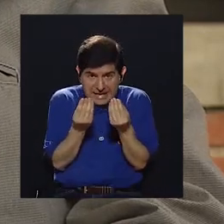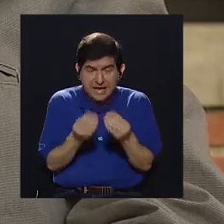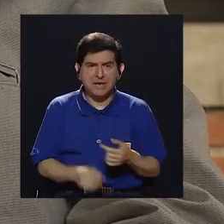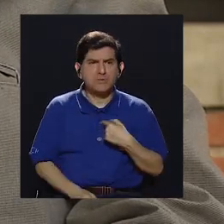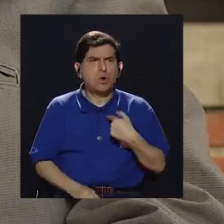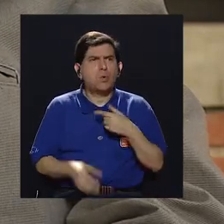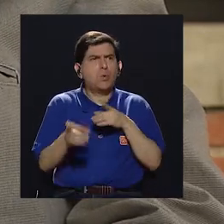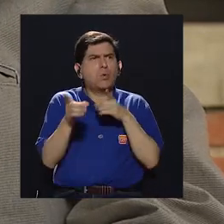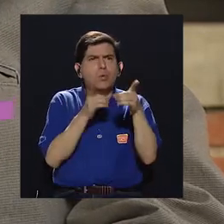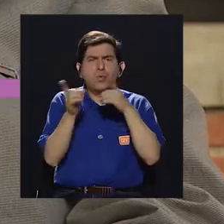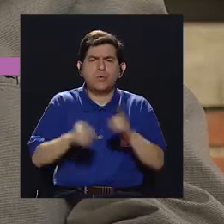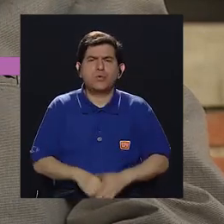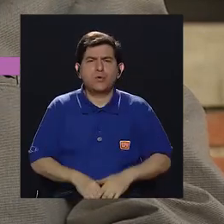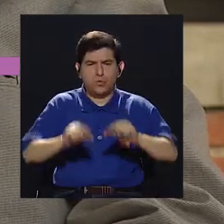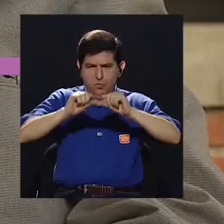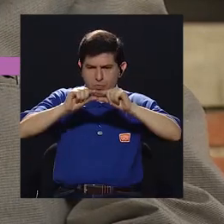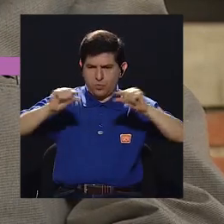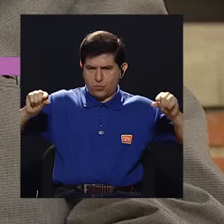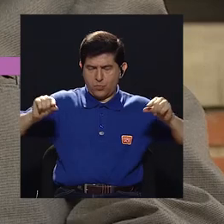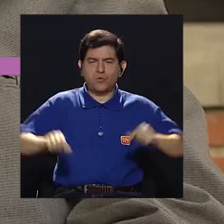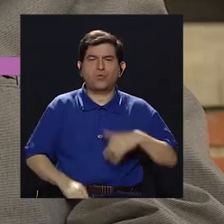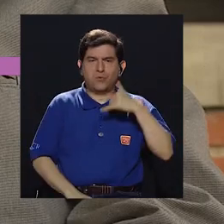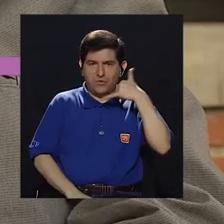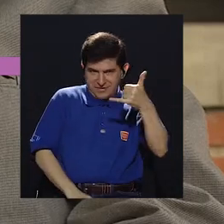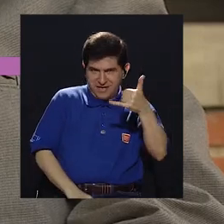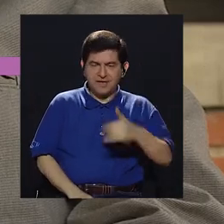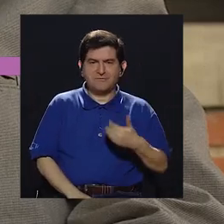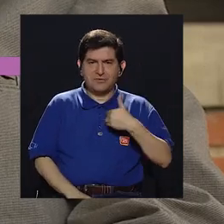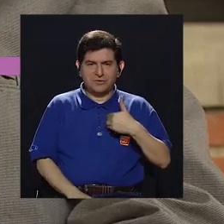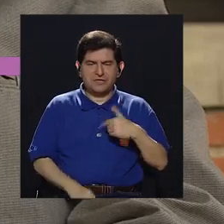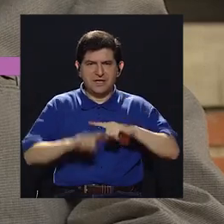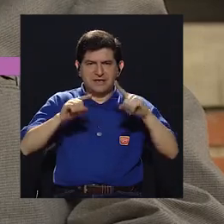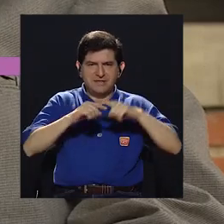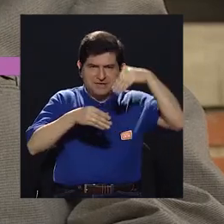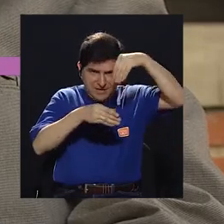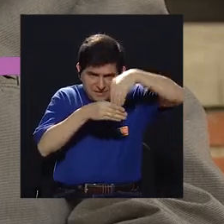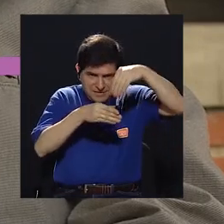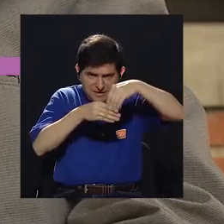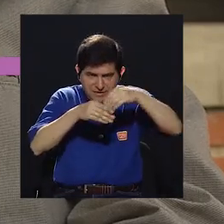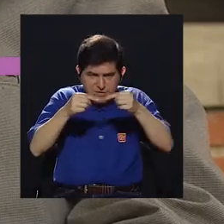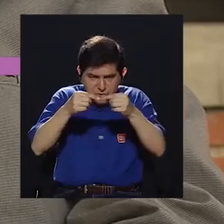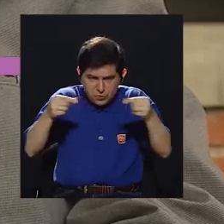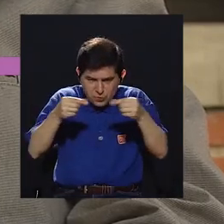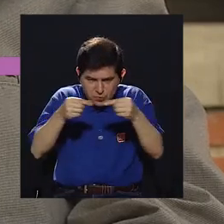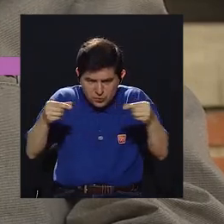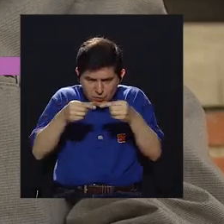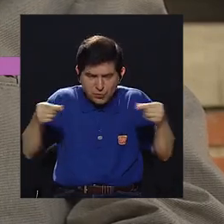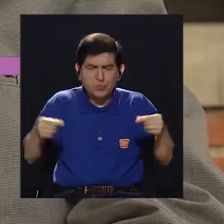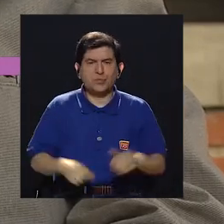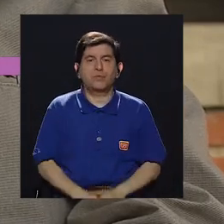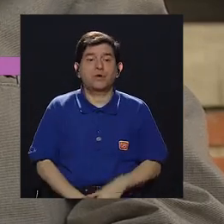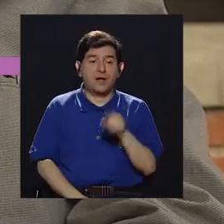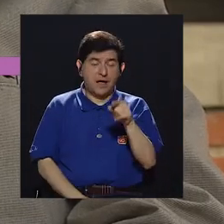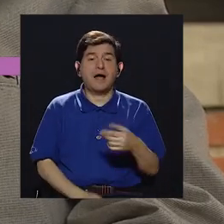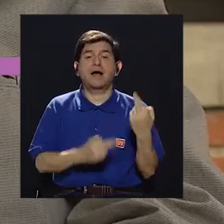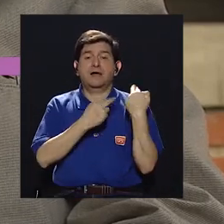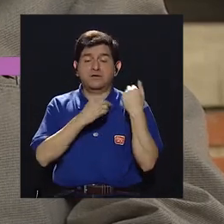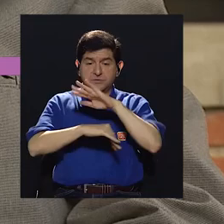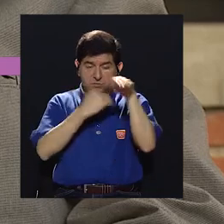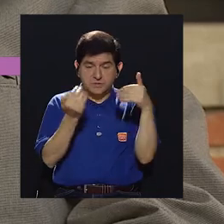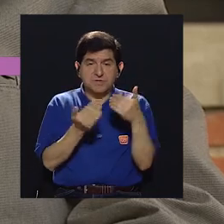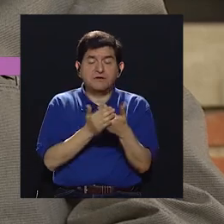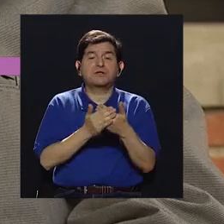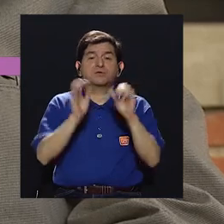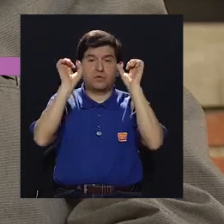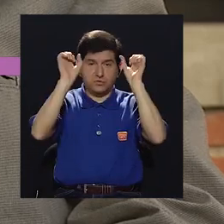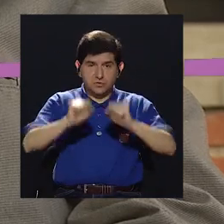si uno lo fuera a describir, es como un cable de teléfono, que usted lo parte y trae una serie de cablecitos. El cable de teléfono es el que se encarga de que todos esos